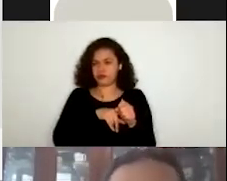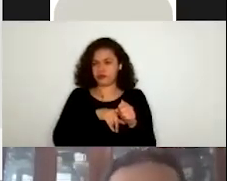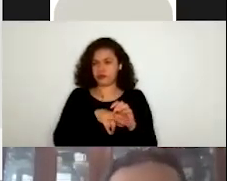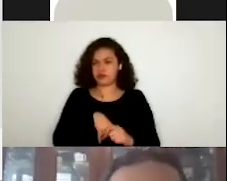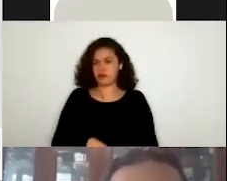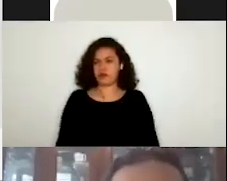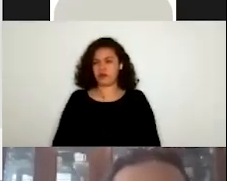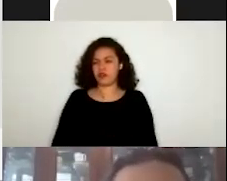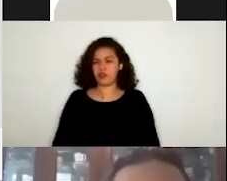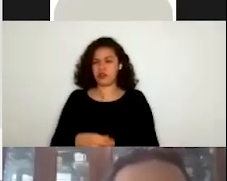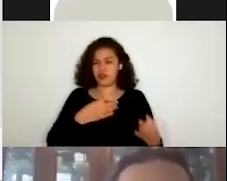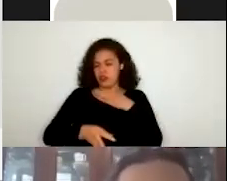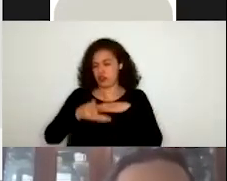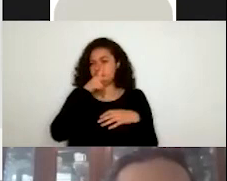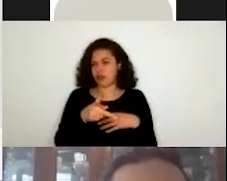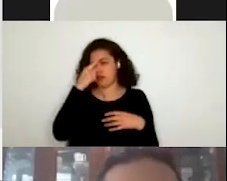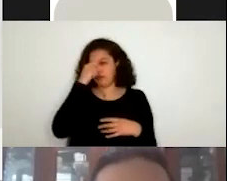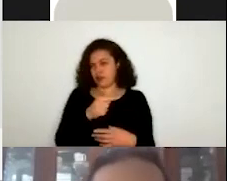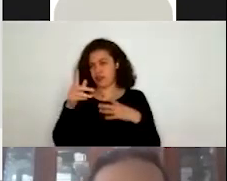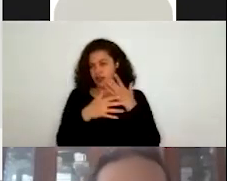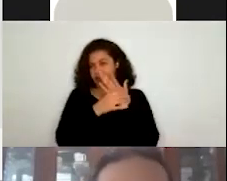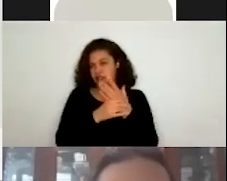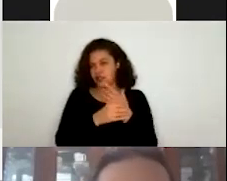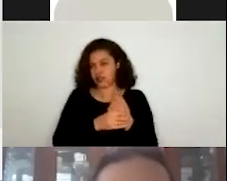Todo conforme a estos términos de referencia.